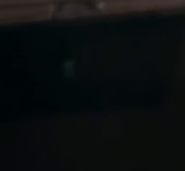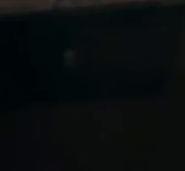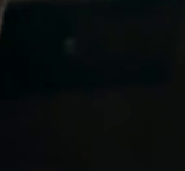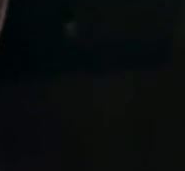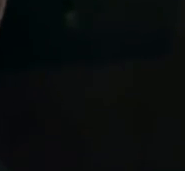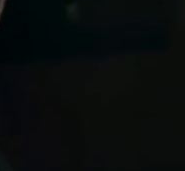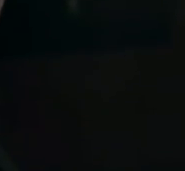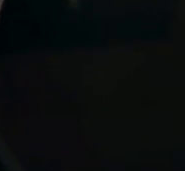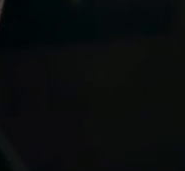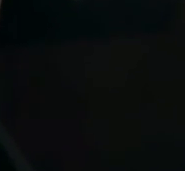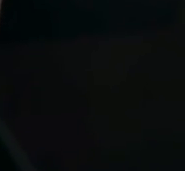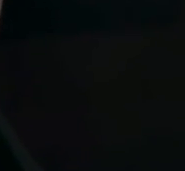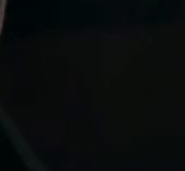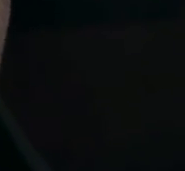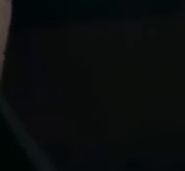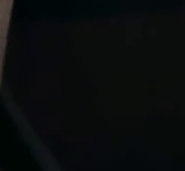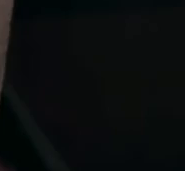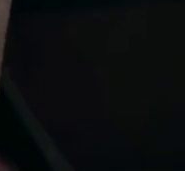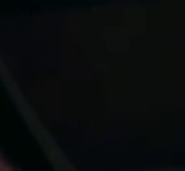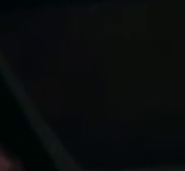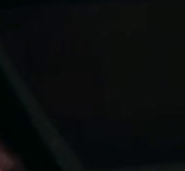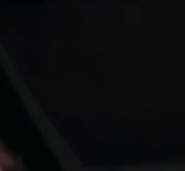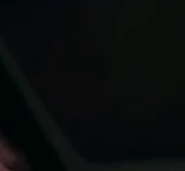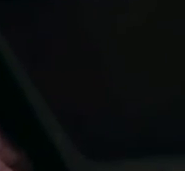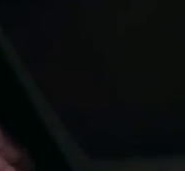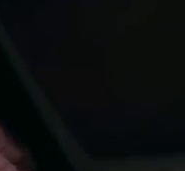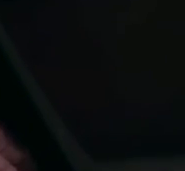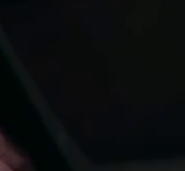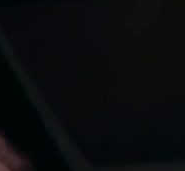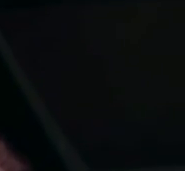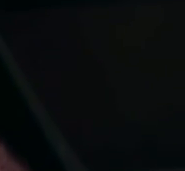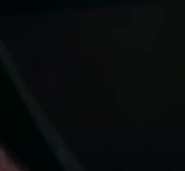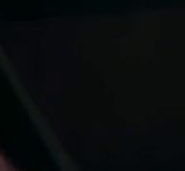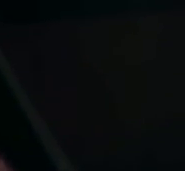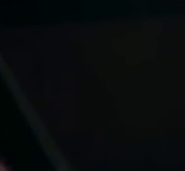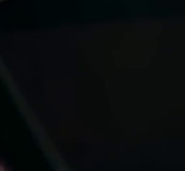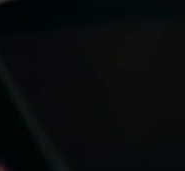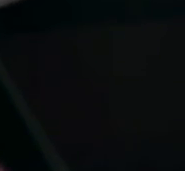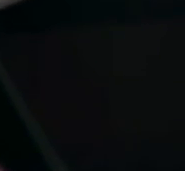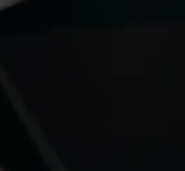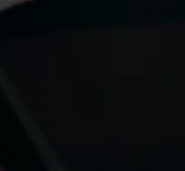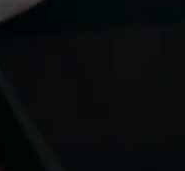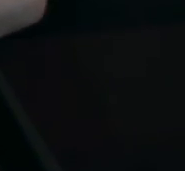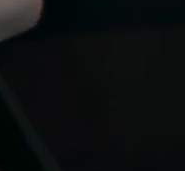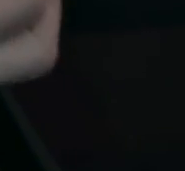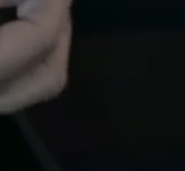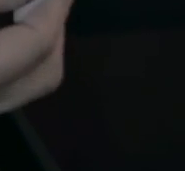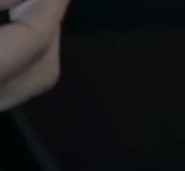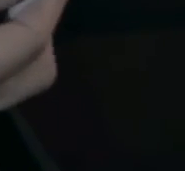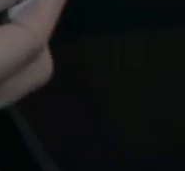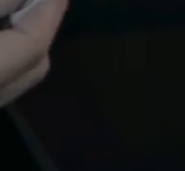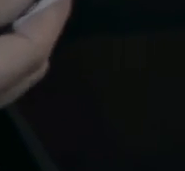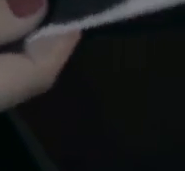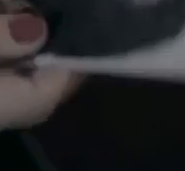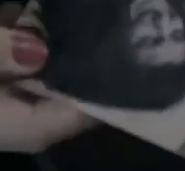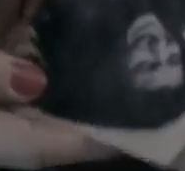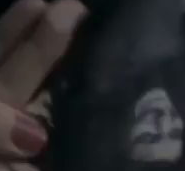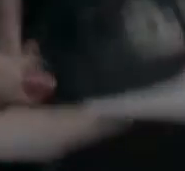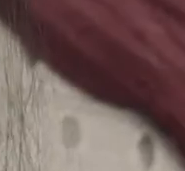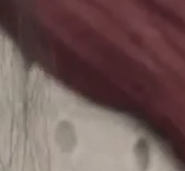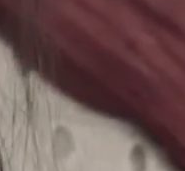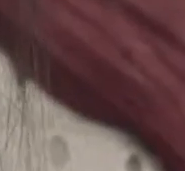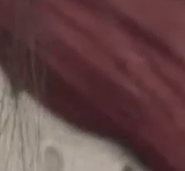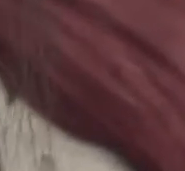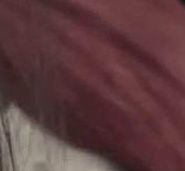puesto, ¿no? Hay una responsabilidad de nosotras como madres al momento de criar a los hijos, y el personaje apenas está